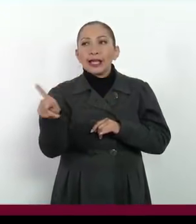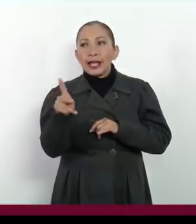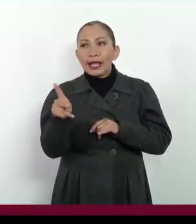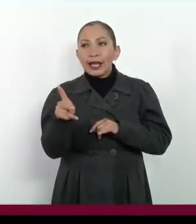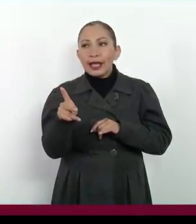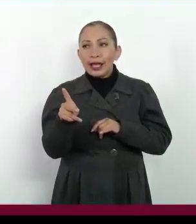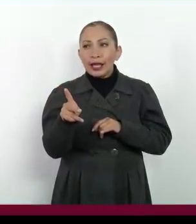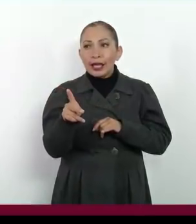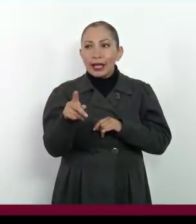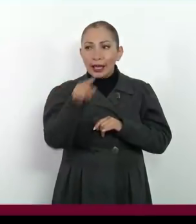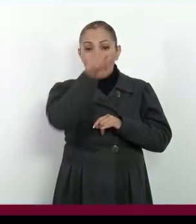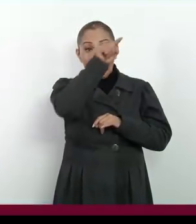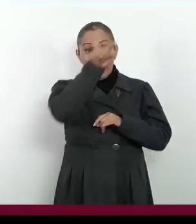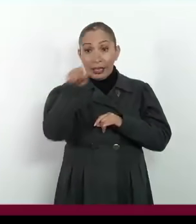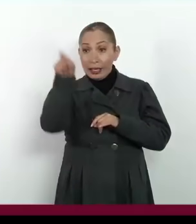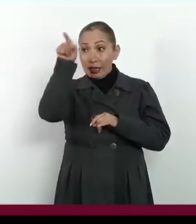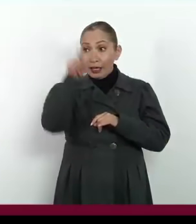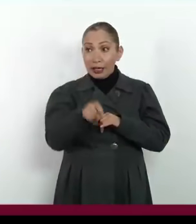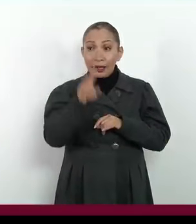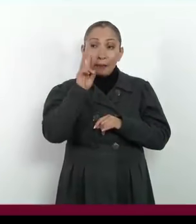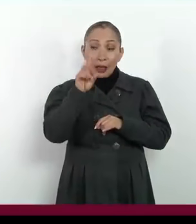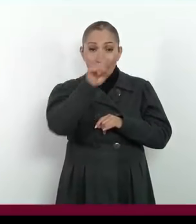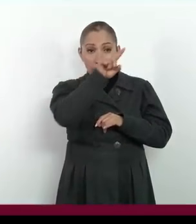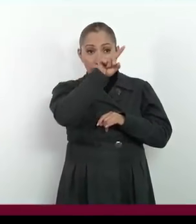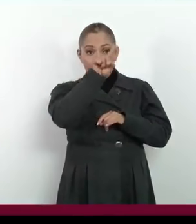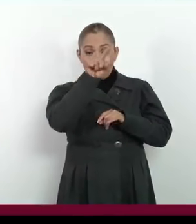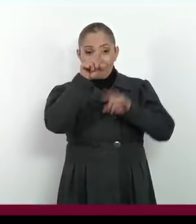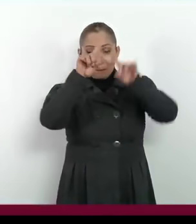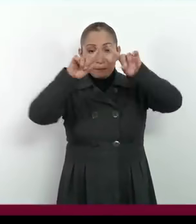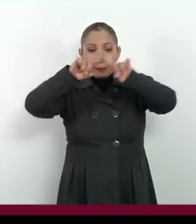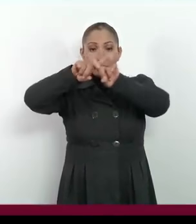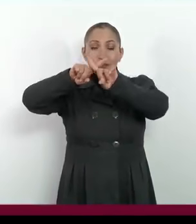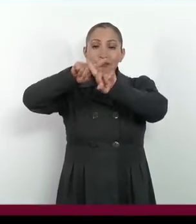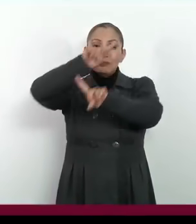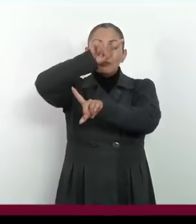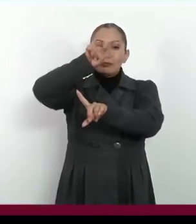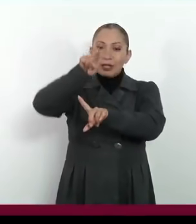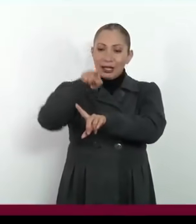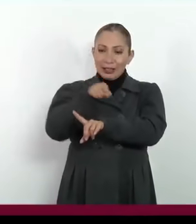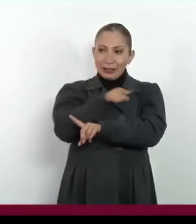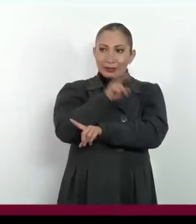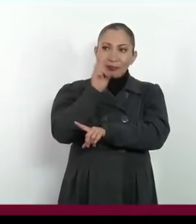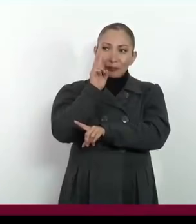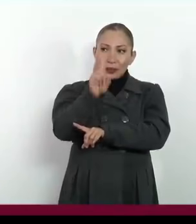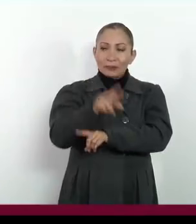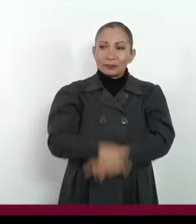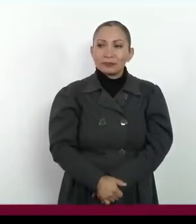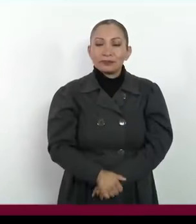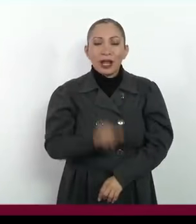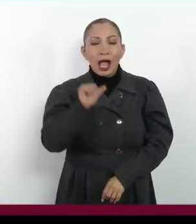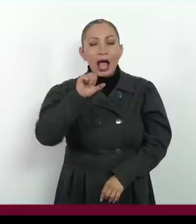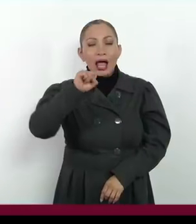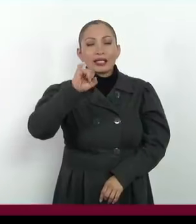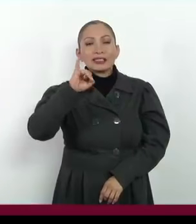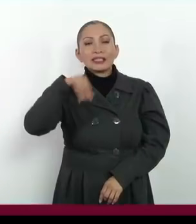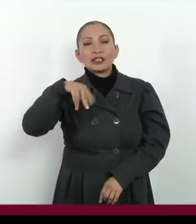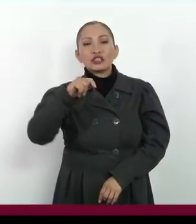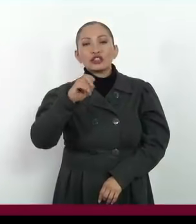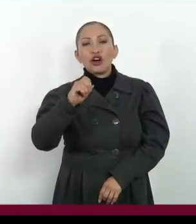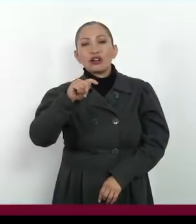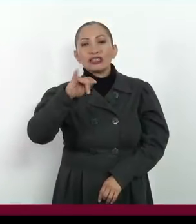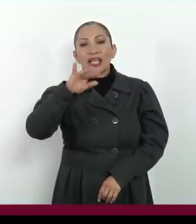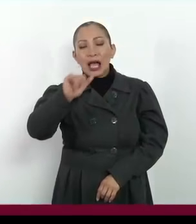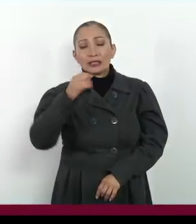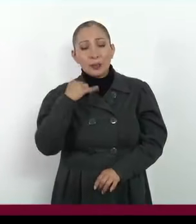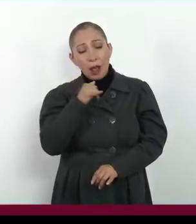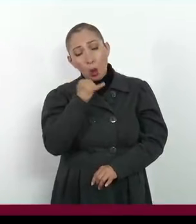esas rectas. Se van pareciendo mucho, digamos, de forma justamente asintótica. Es decir, para